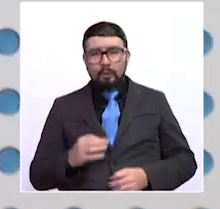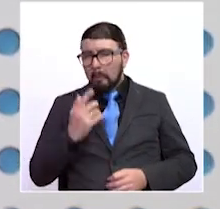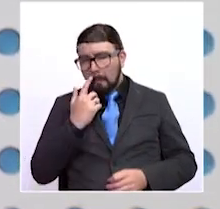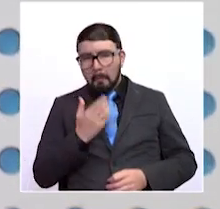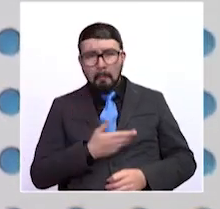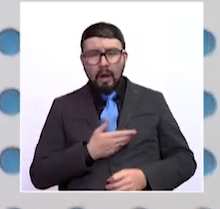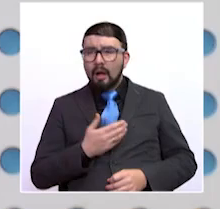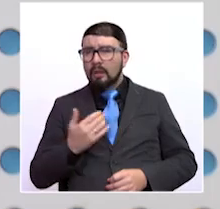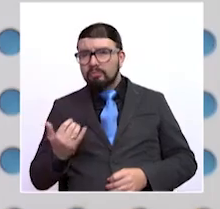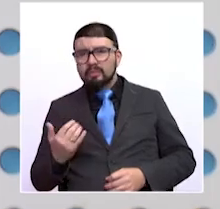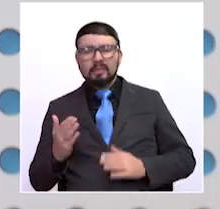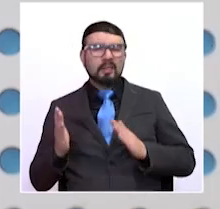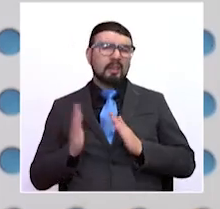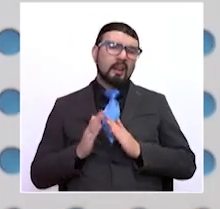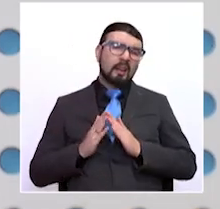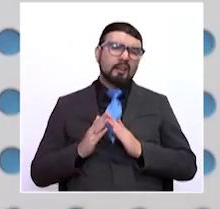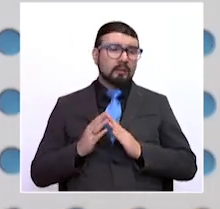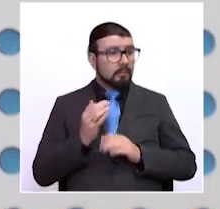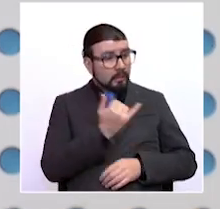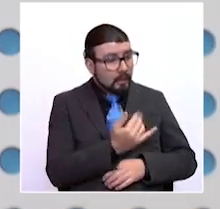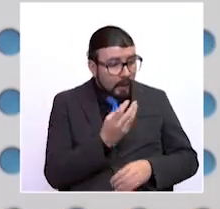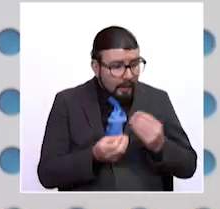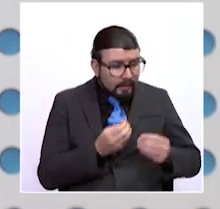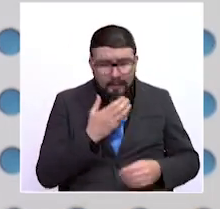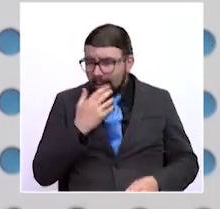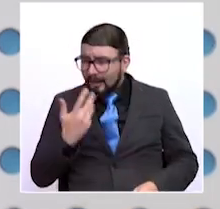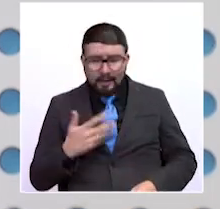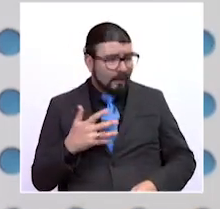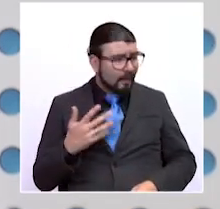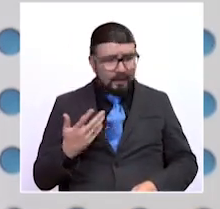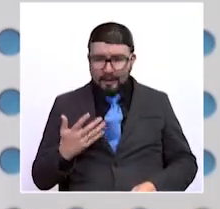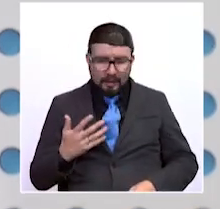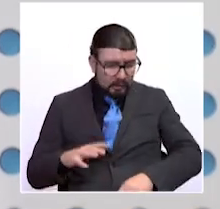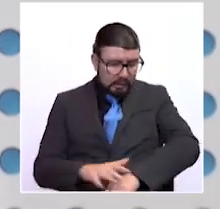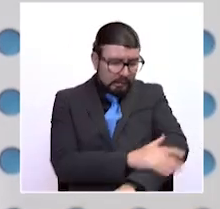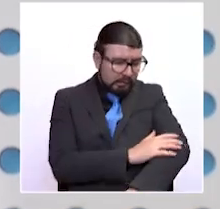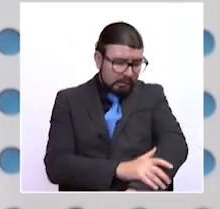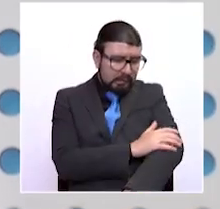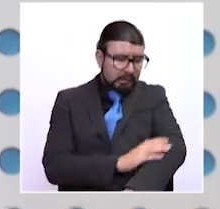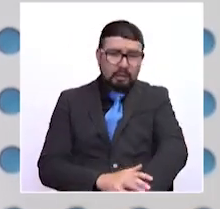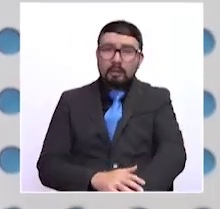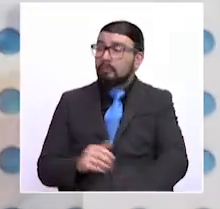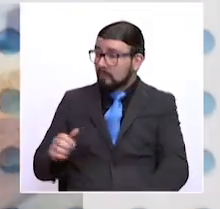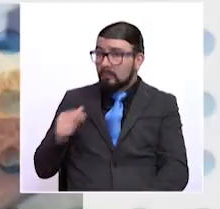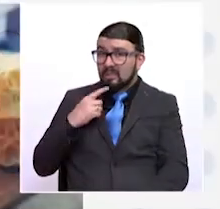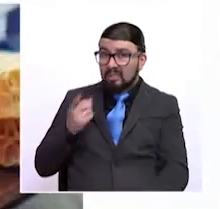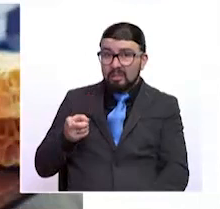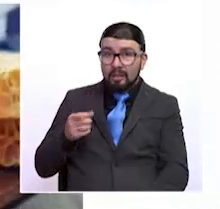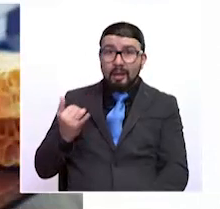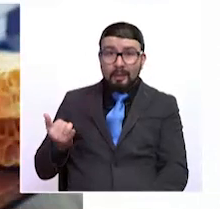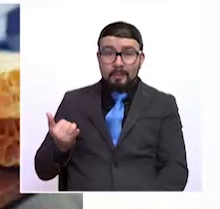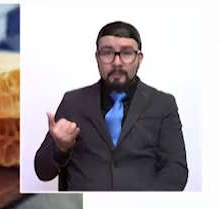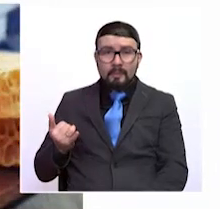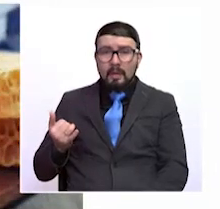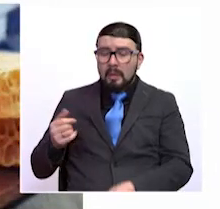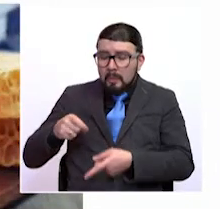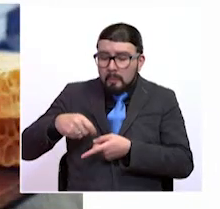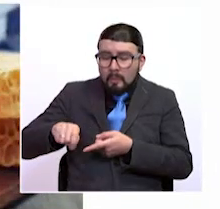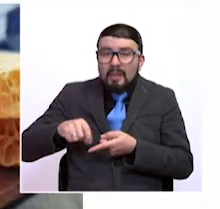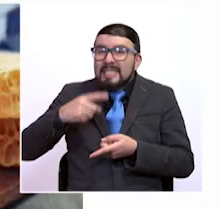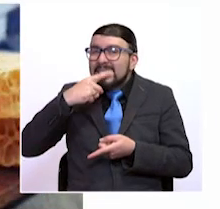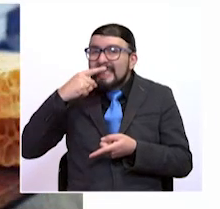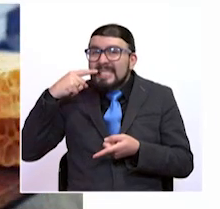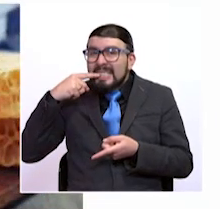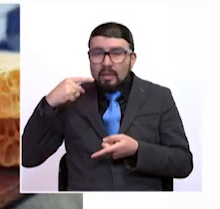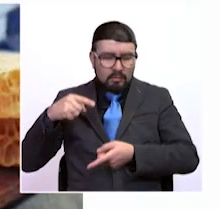y las mamás en las casas les ponen miles de cosas. Les ponen, como dice el doctor Rojas aquí, de que les han puesto